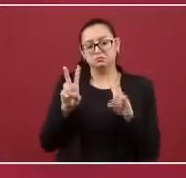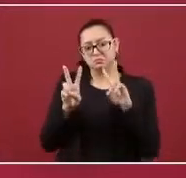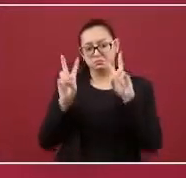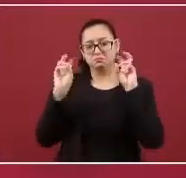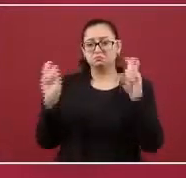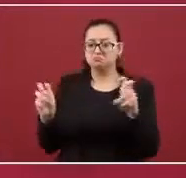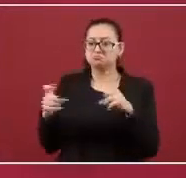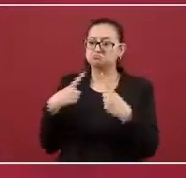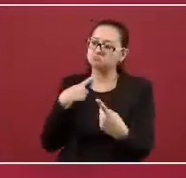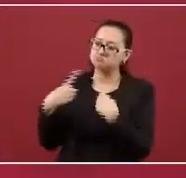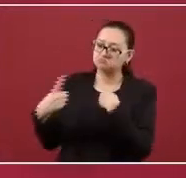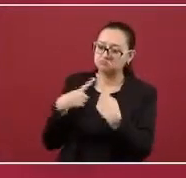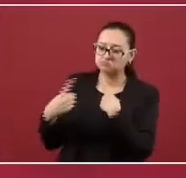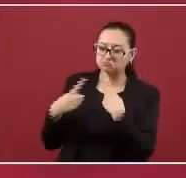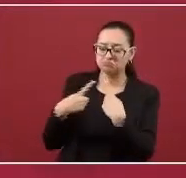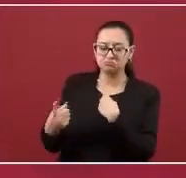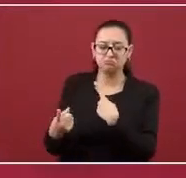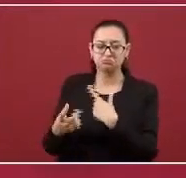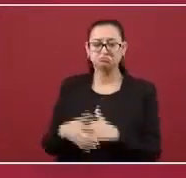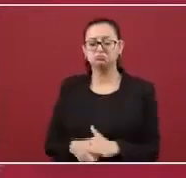que hablamos